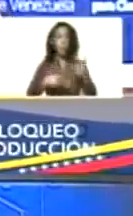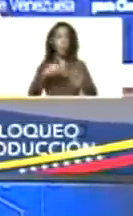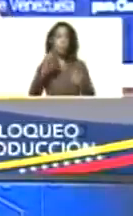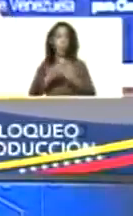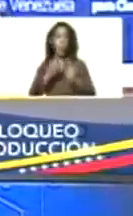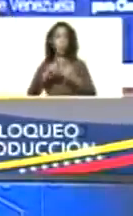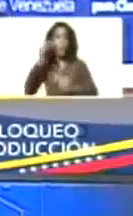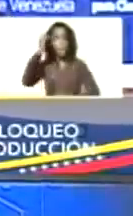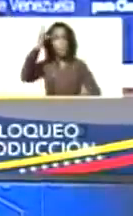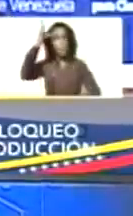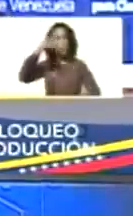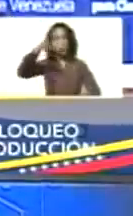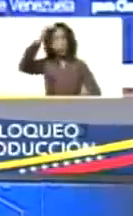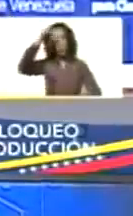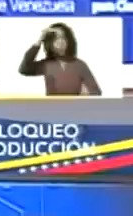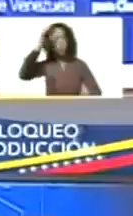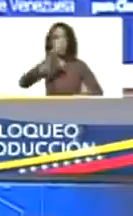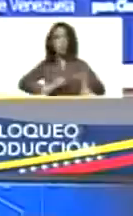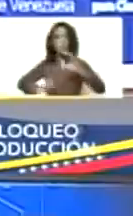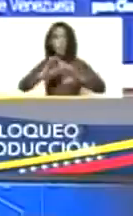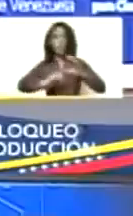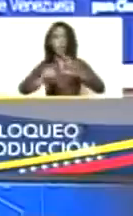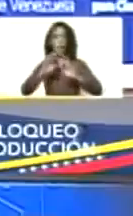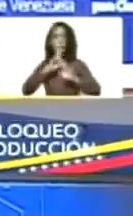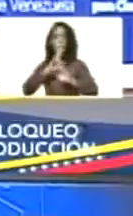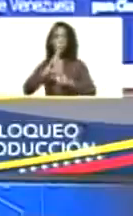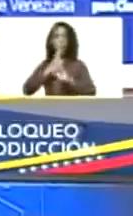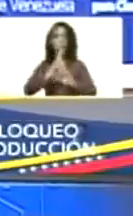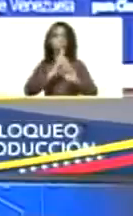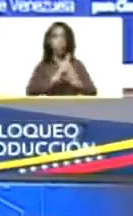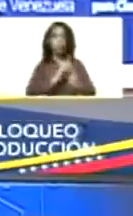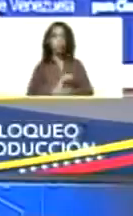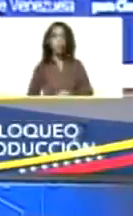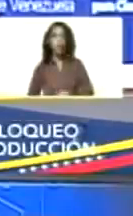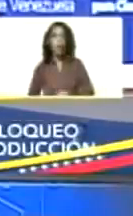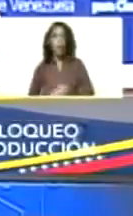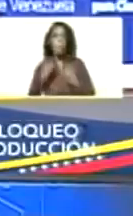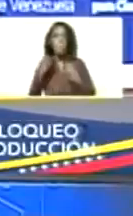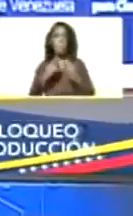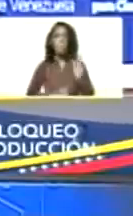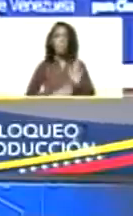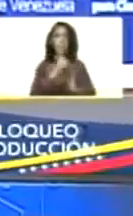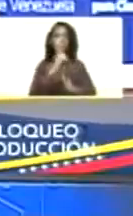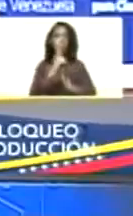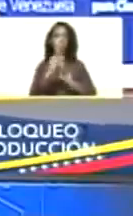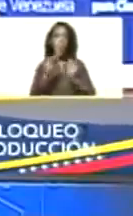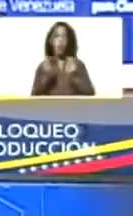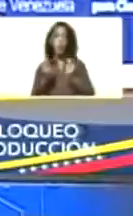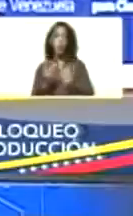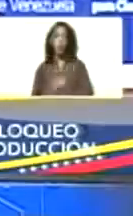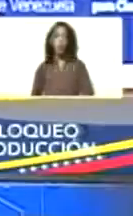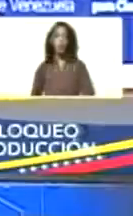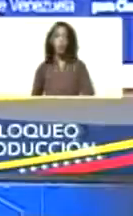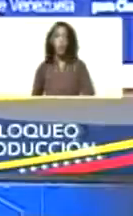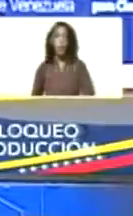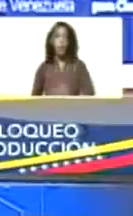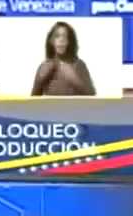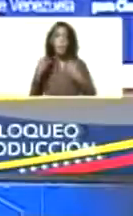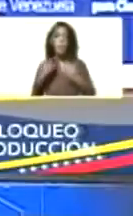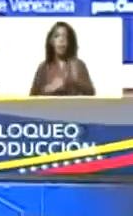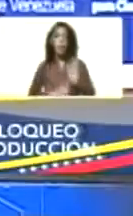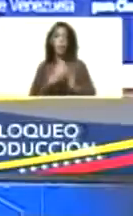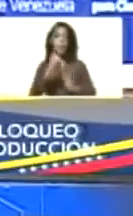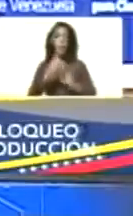conocimiento, de ciencia y respuestas para el desarrollo económico, para el desarrollo